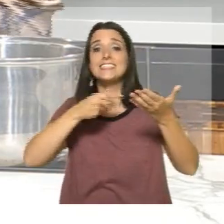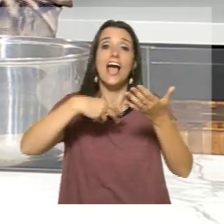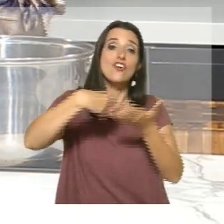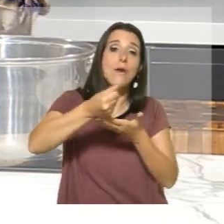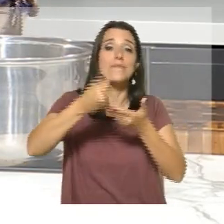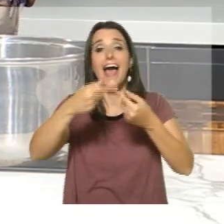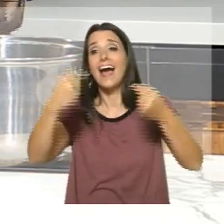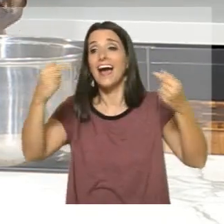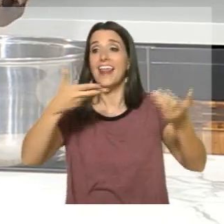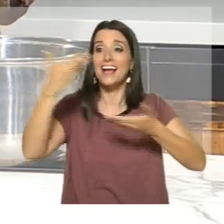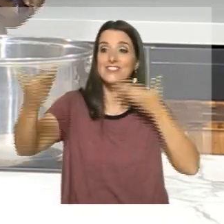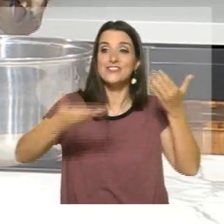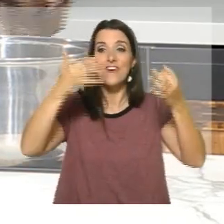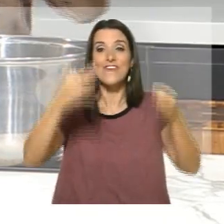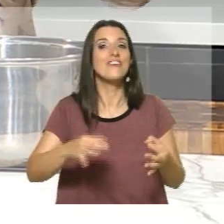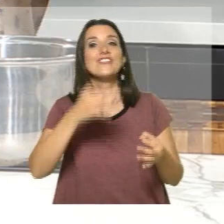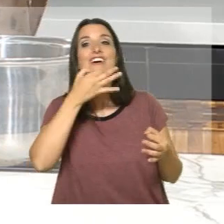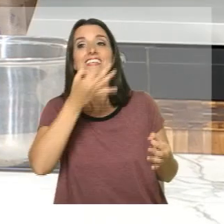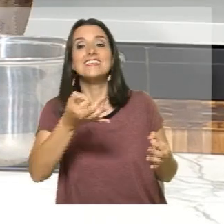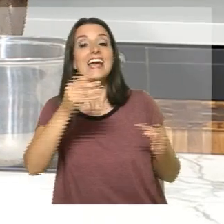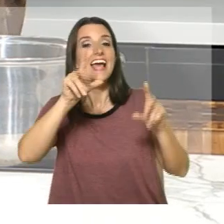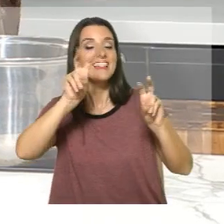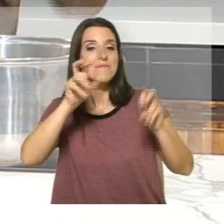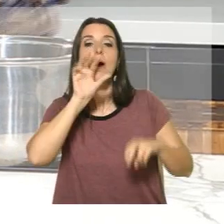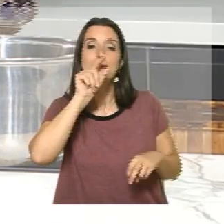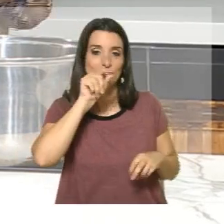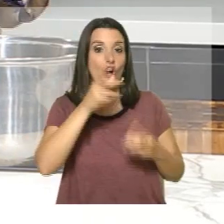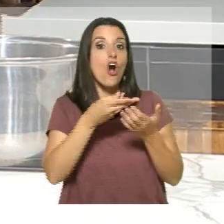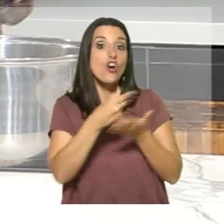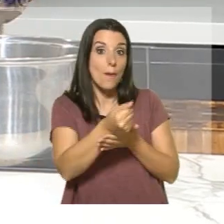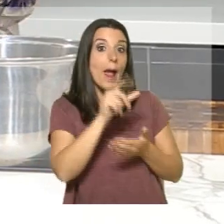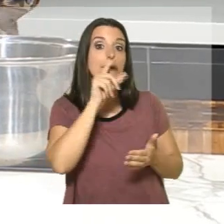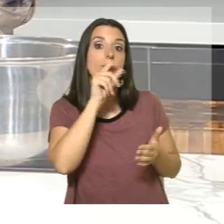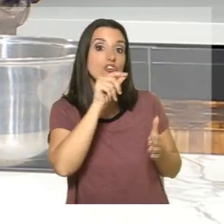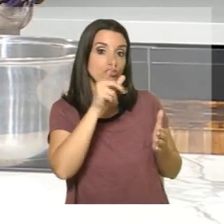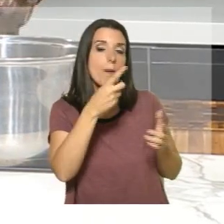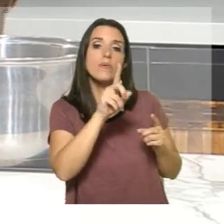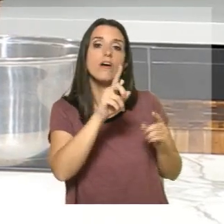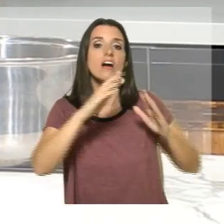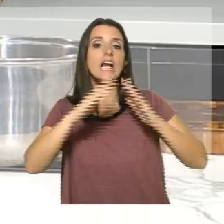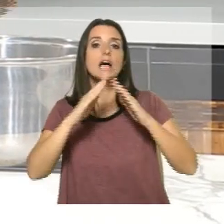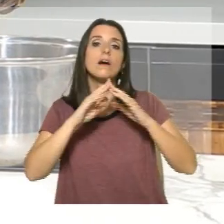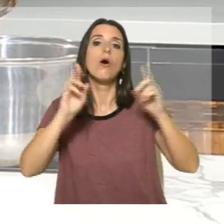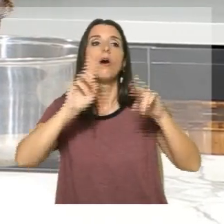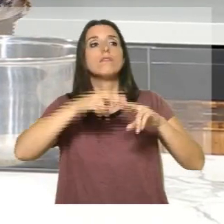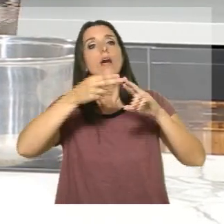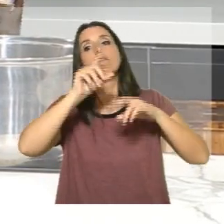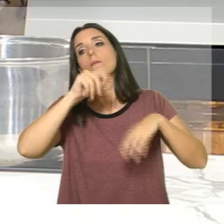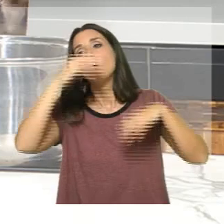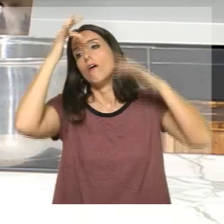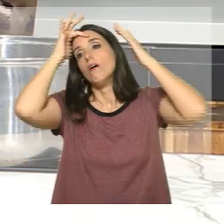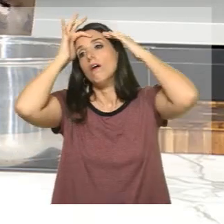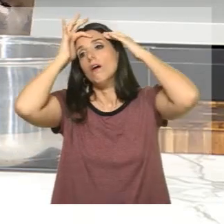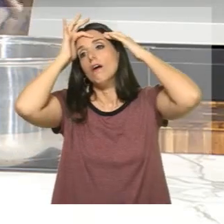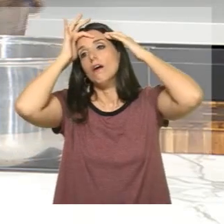Justo ayer hablaba con un amigo y decíamos el tema del pollo, que él compraba el pollo fresco. Sí. El tema es que después en la casa le decían otra vez pollo, otra vez.